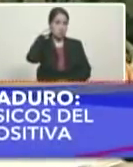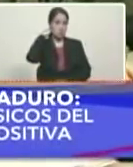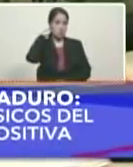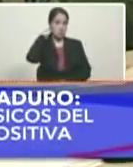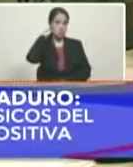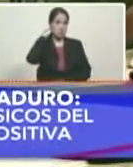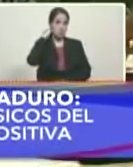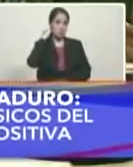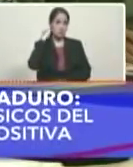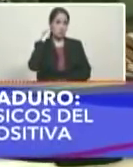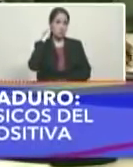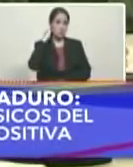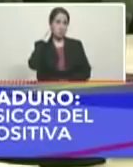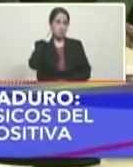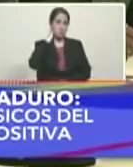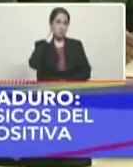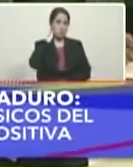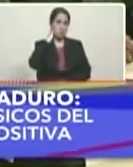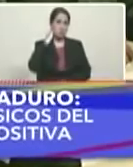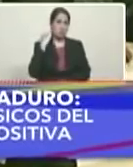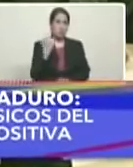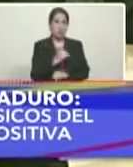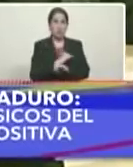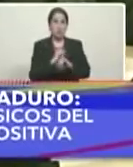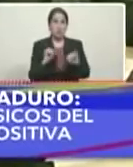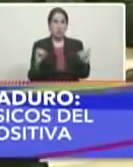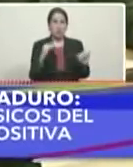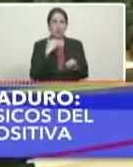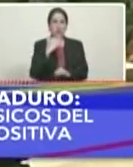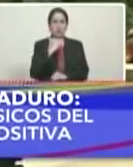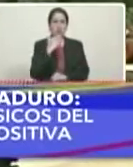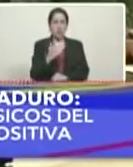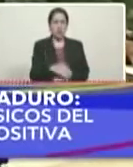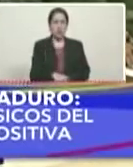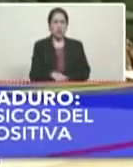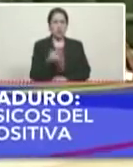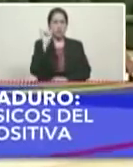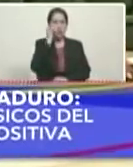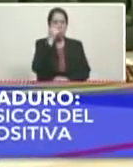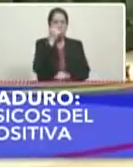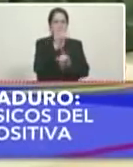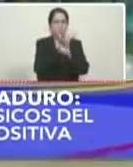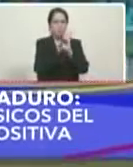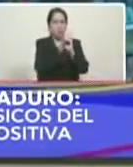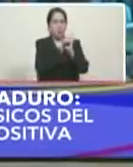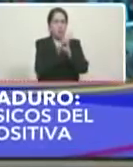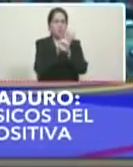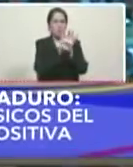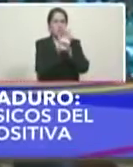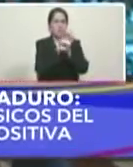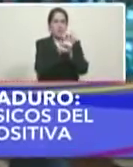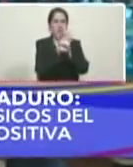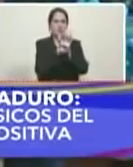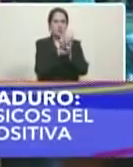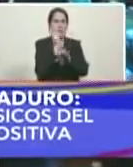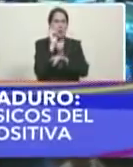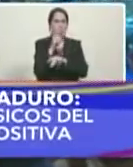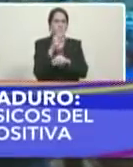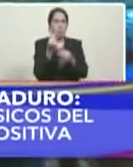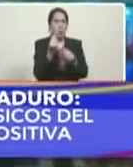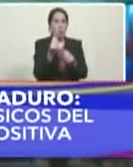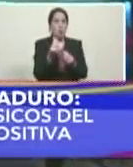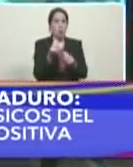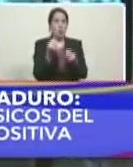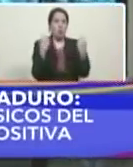bueno ya para redondear esta videoconferencia especial de planificación y activación de los ejercicios militares